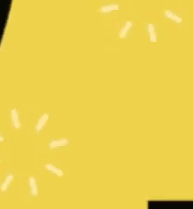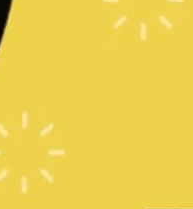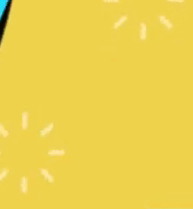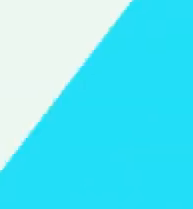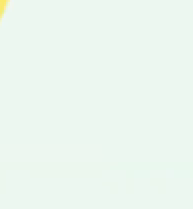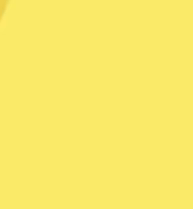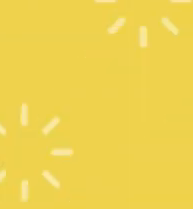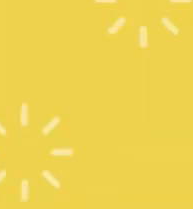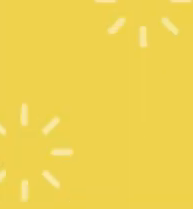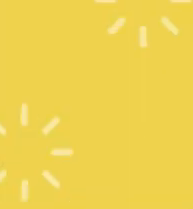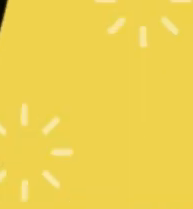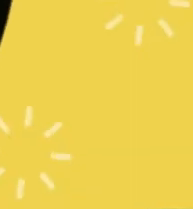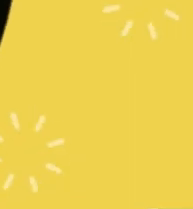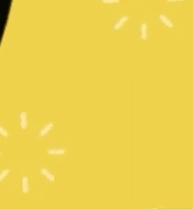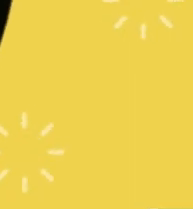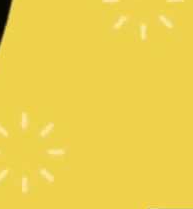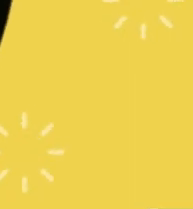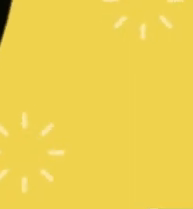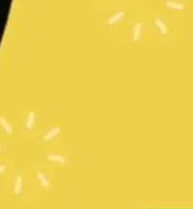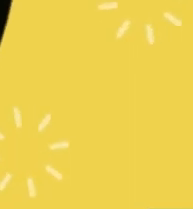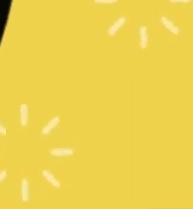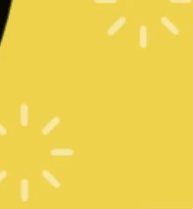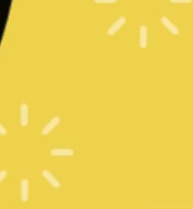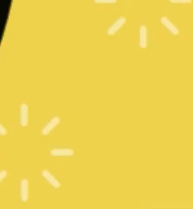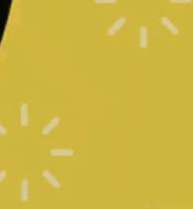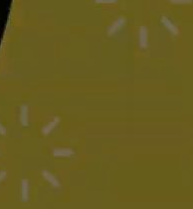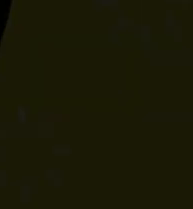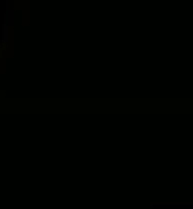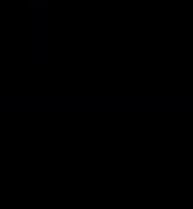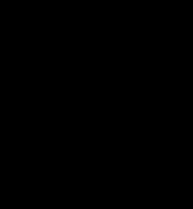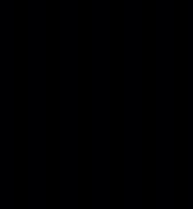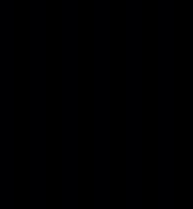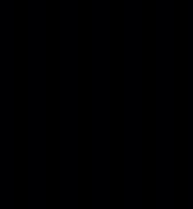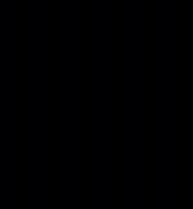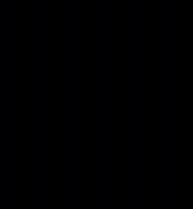Quédate en la casa, que en La Iguana nos quedamos contigo para informarte.